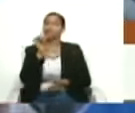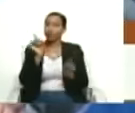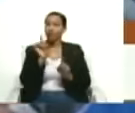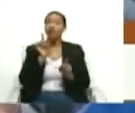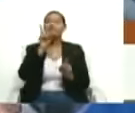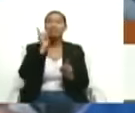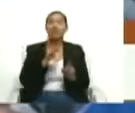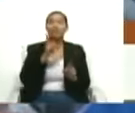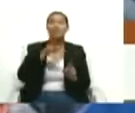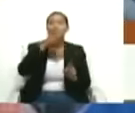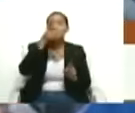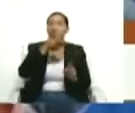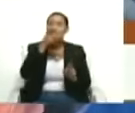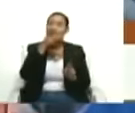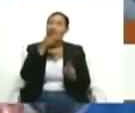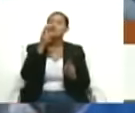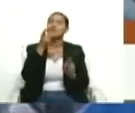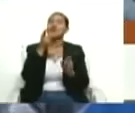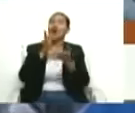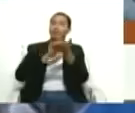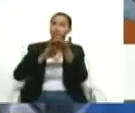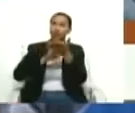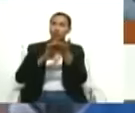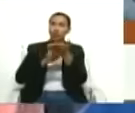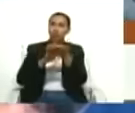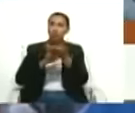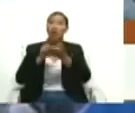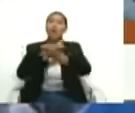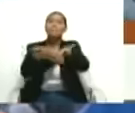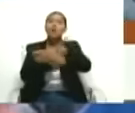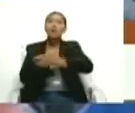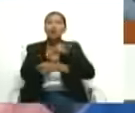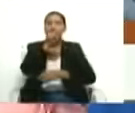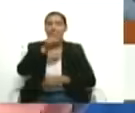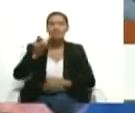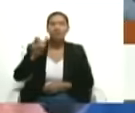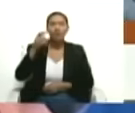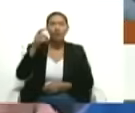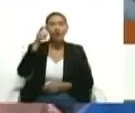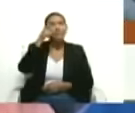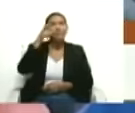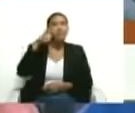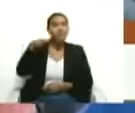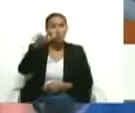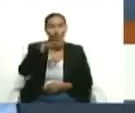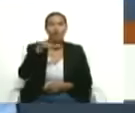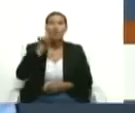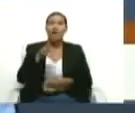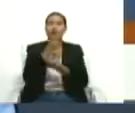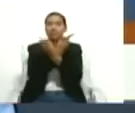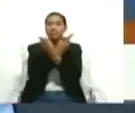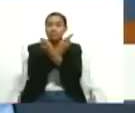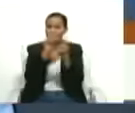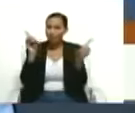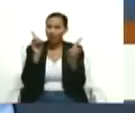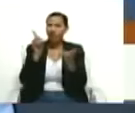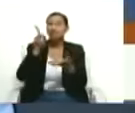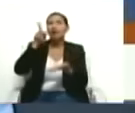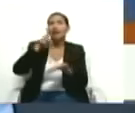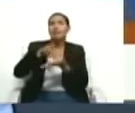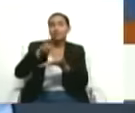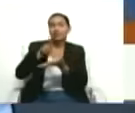el sector político sea para el poder político el respiro de la democracia participativa y protagónica del